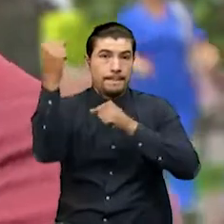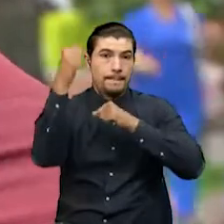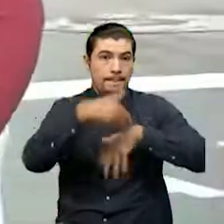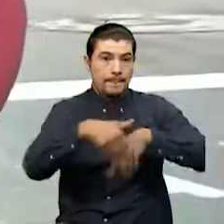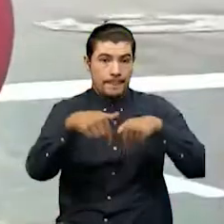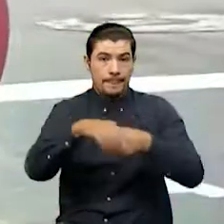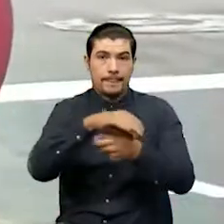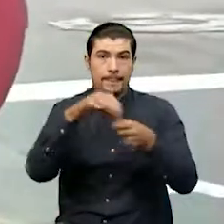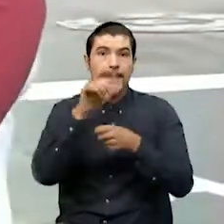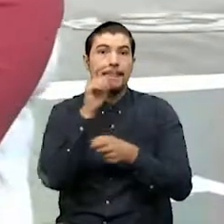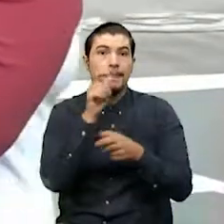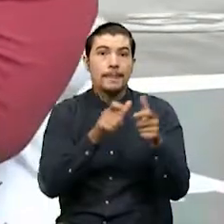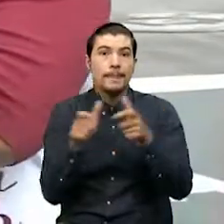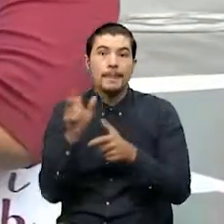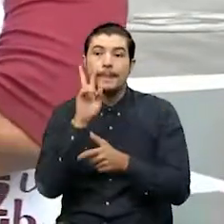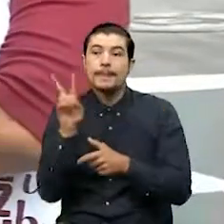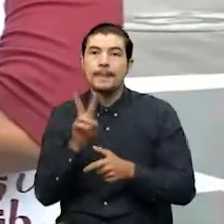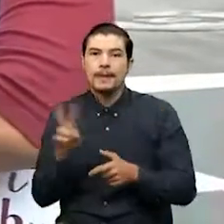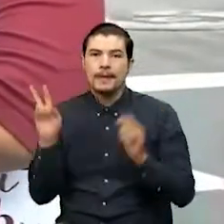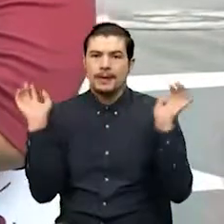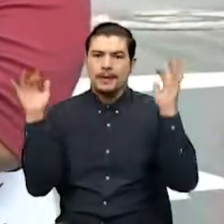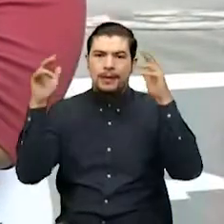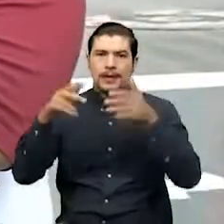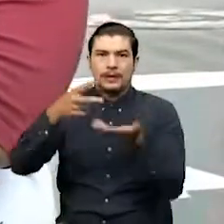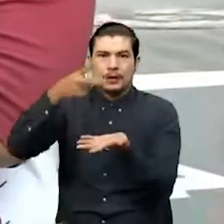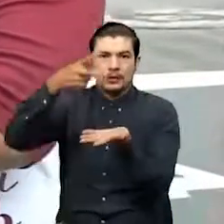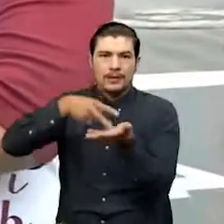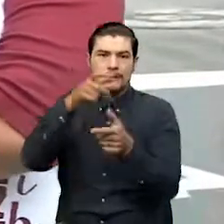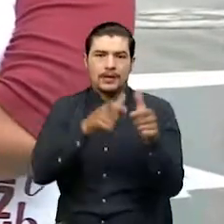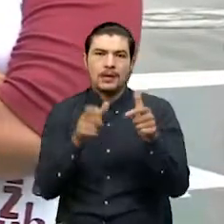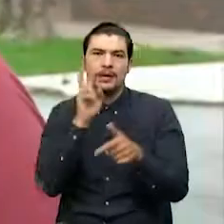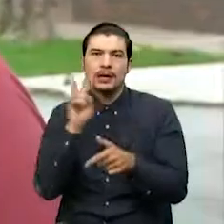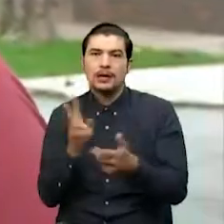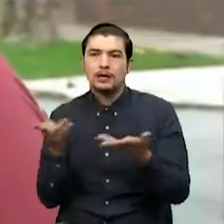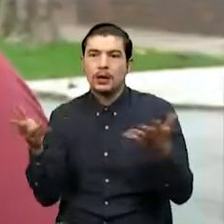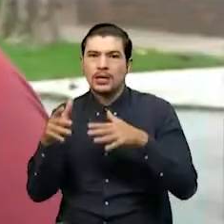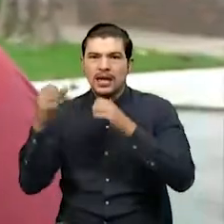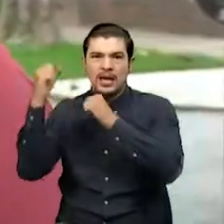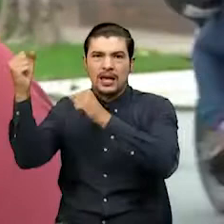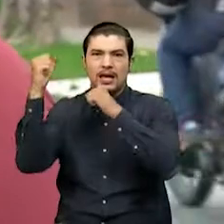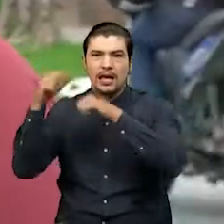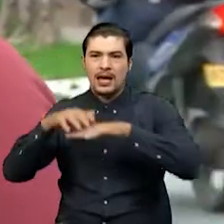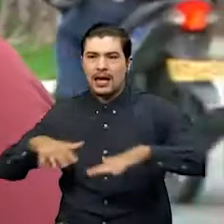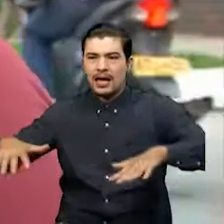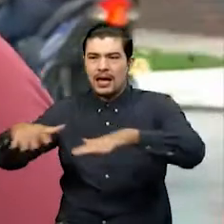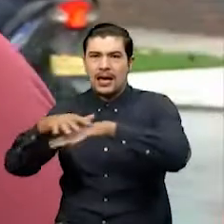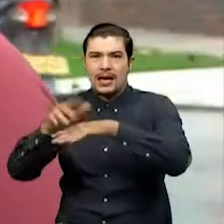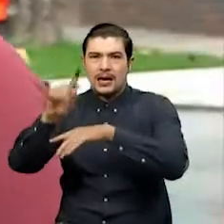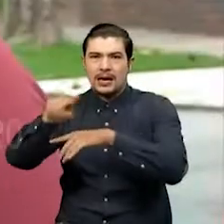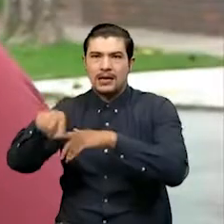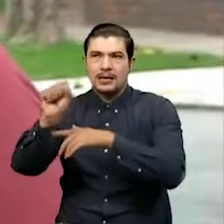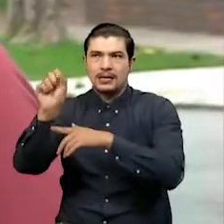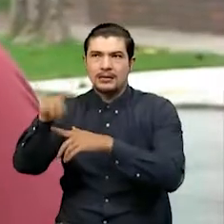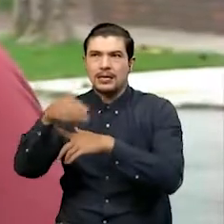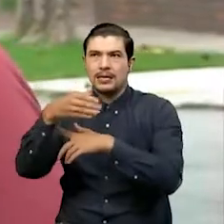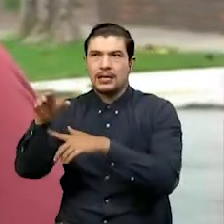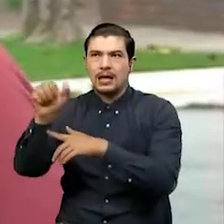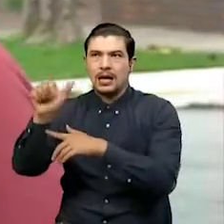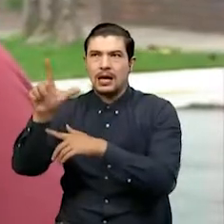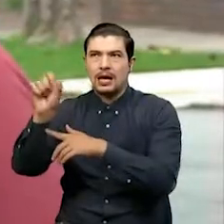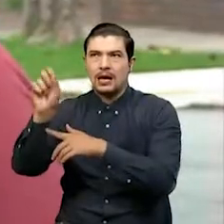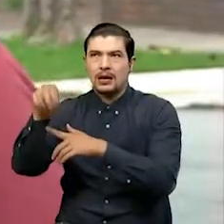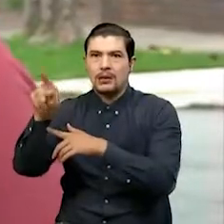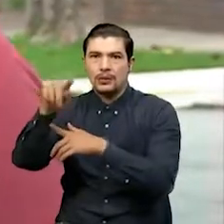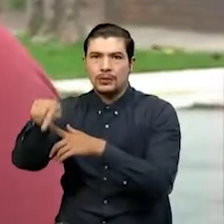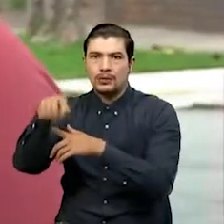bucaramanga congregue 2000 extranjeros la protesta será en sanz alonso por el fraude de las elecciones que se van a realizar